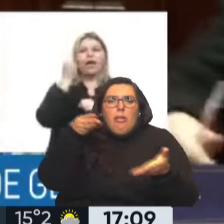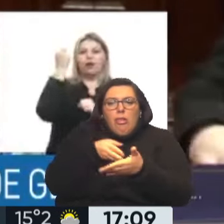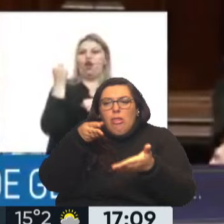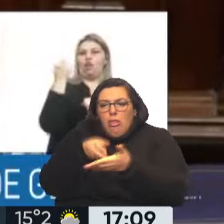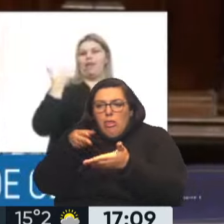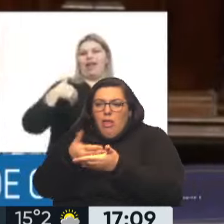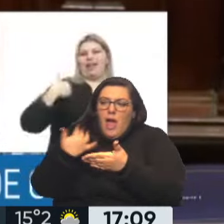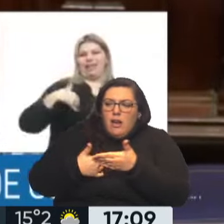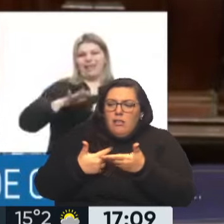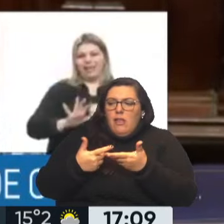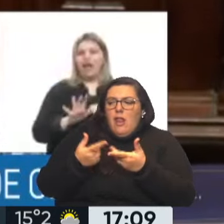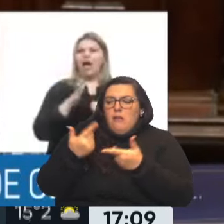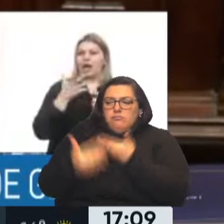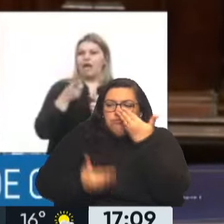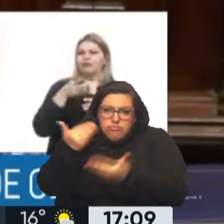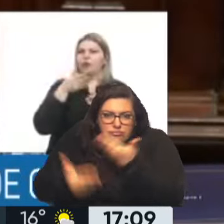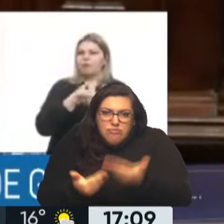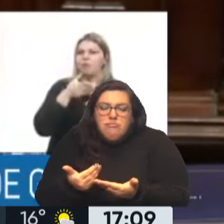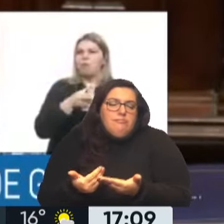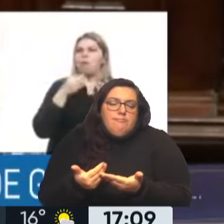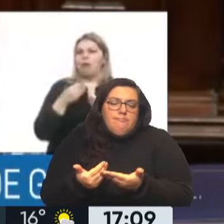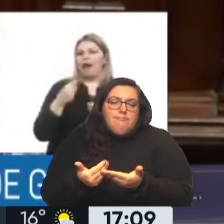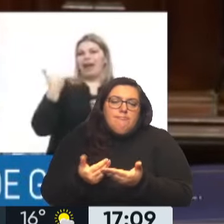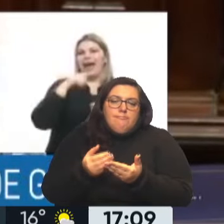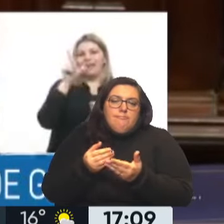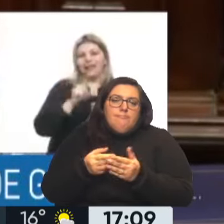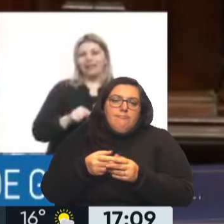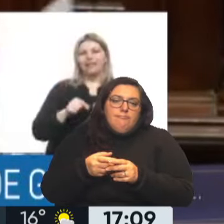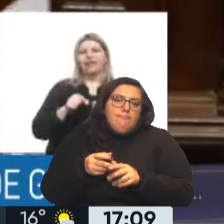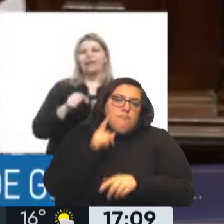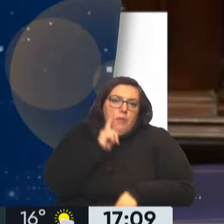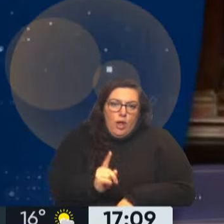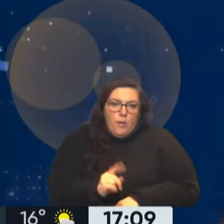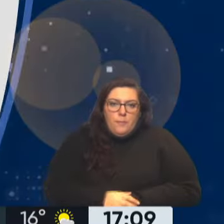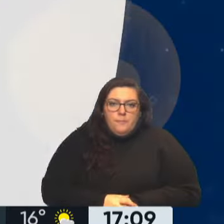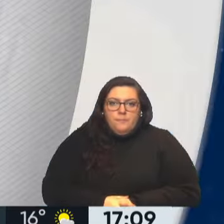retome el sendero de crecimiento y una economía equilibrada.